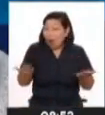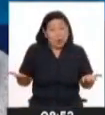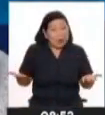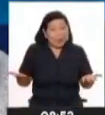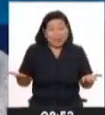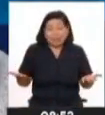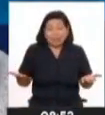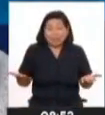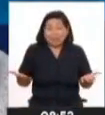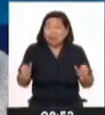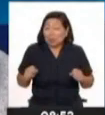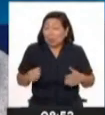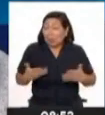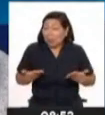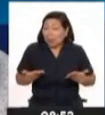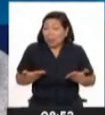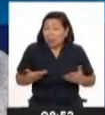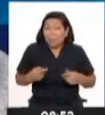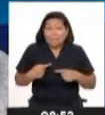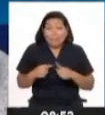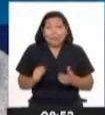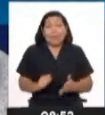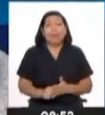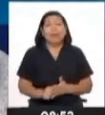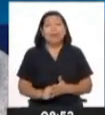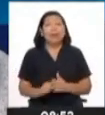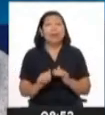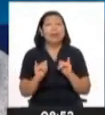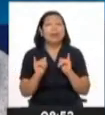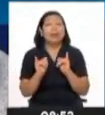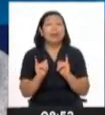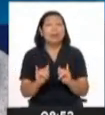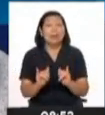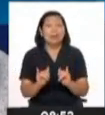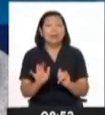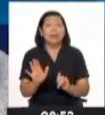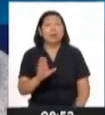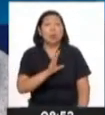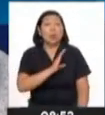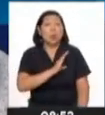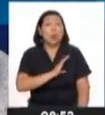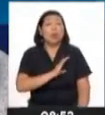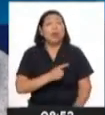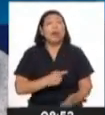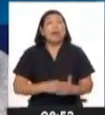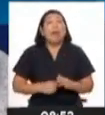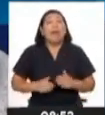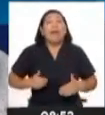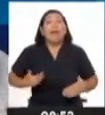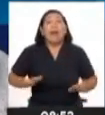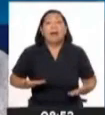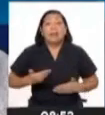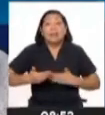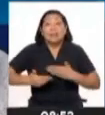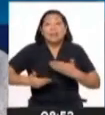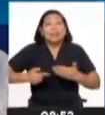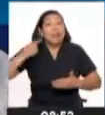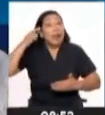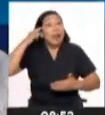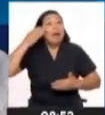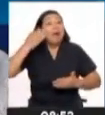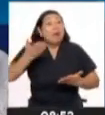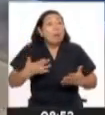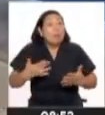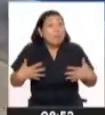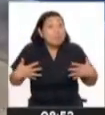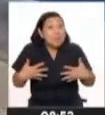eso puede ser un refuerzo que detenga esta conducta, pero ¿qué estamos generando a mediano y largo plazo?